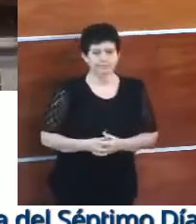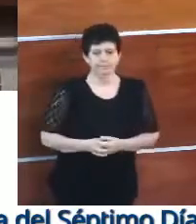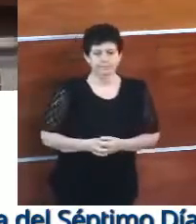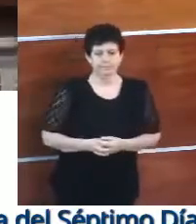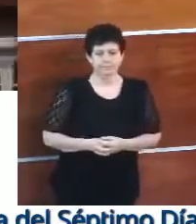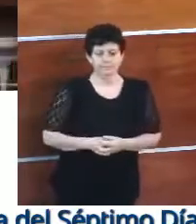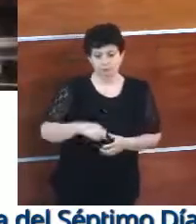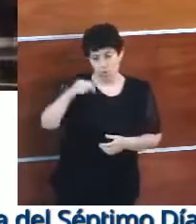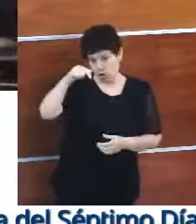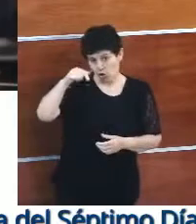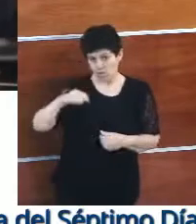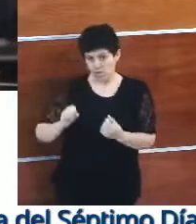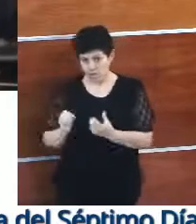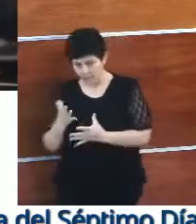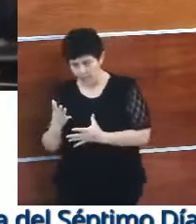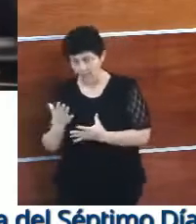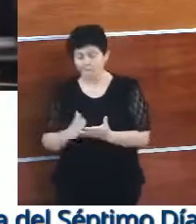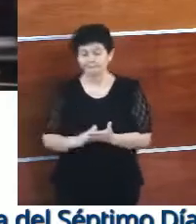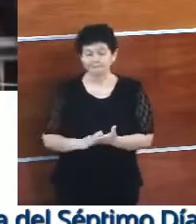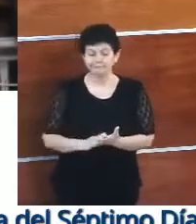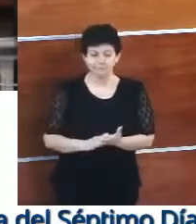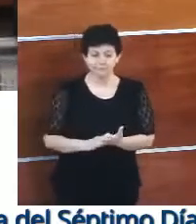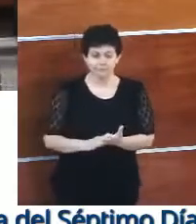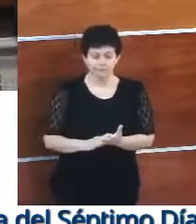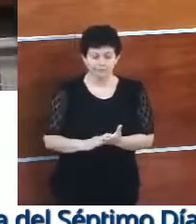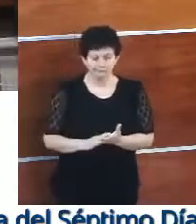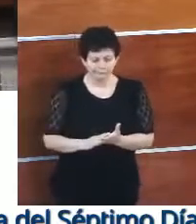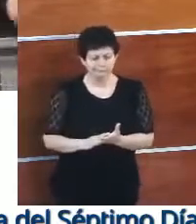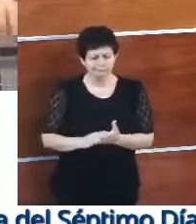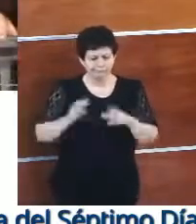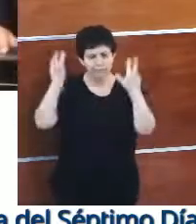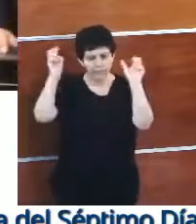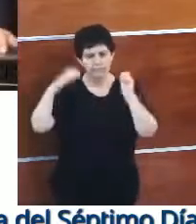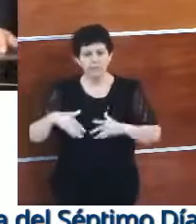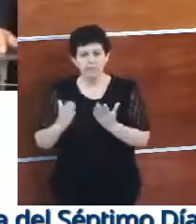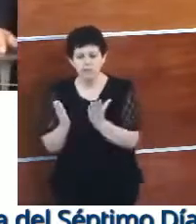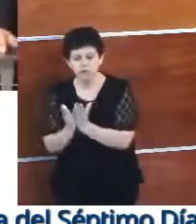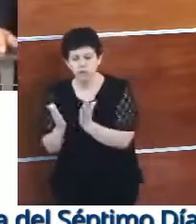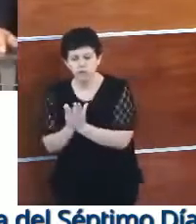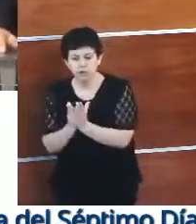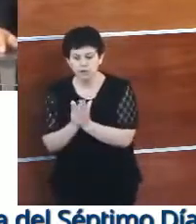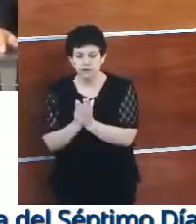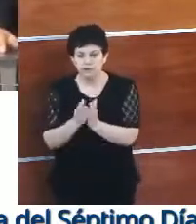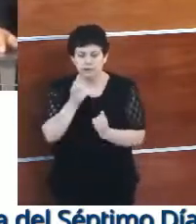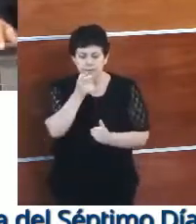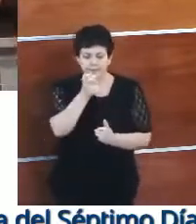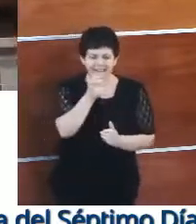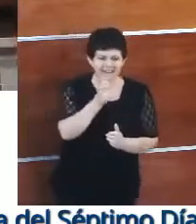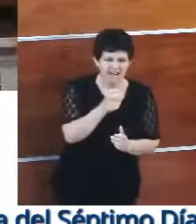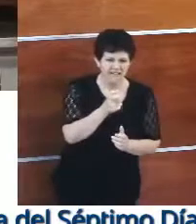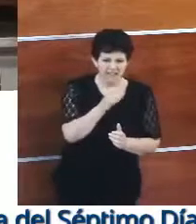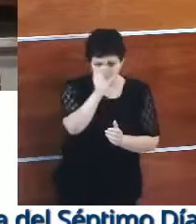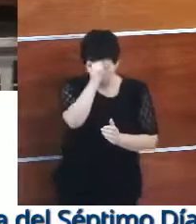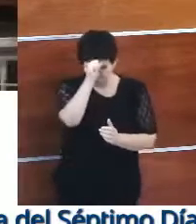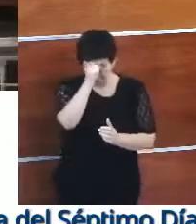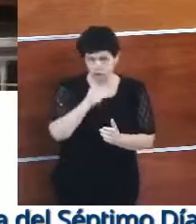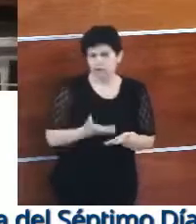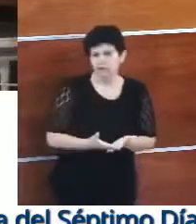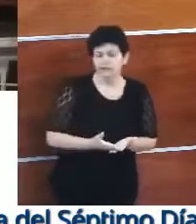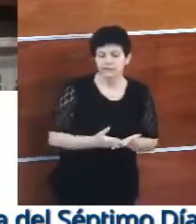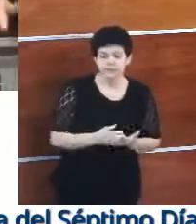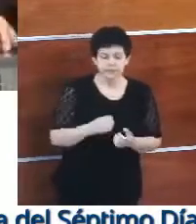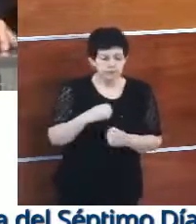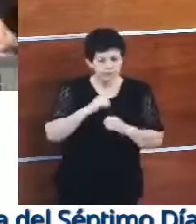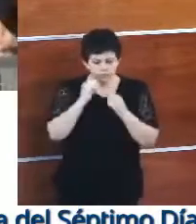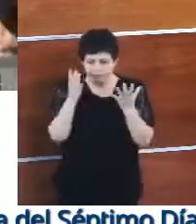Esta mañana vamos a ver la importancia de algunos términos griegos, cómo nos arrojan un poco más luz